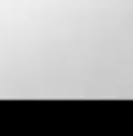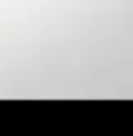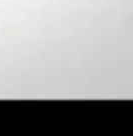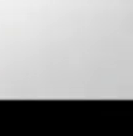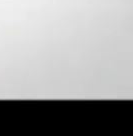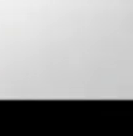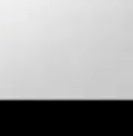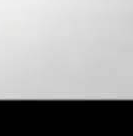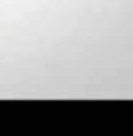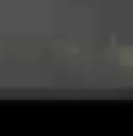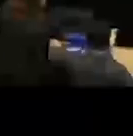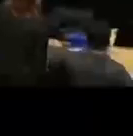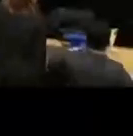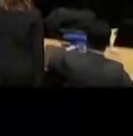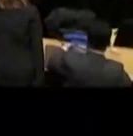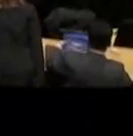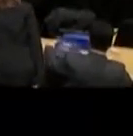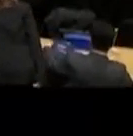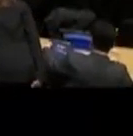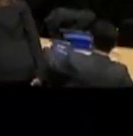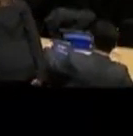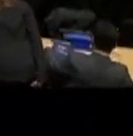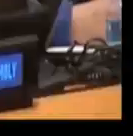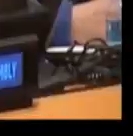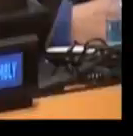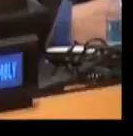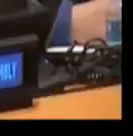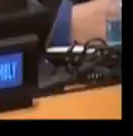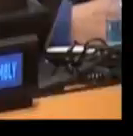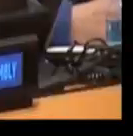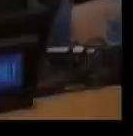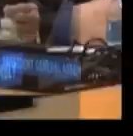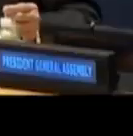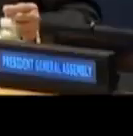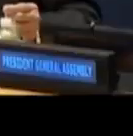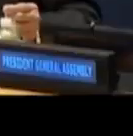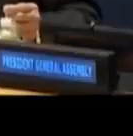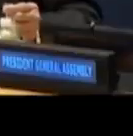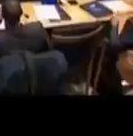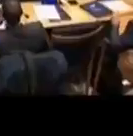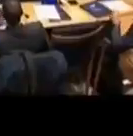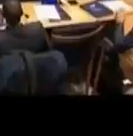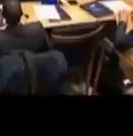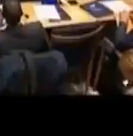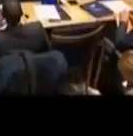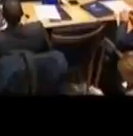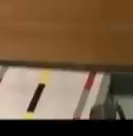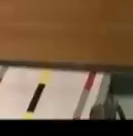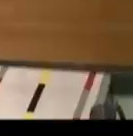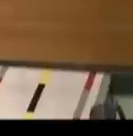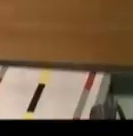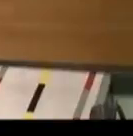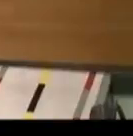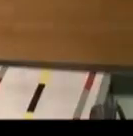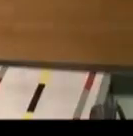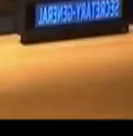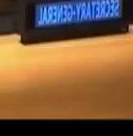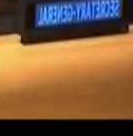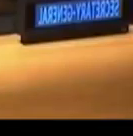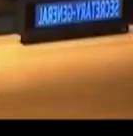Secretaría Nacional de Comunicación. El grupo G77, que integra a los países en vías de desarrollo, fue creado